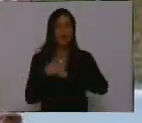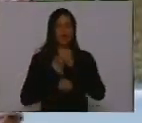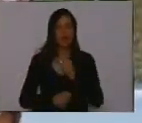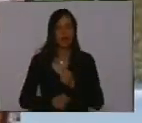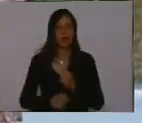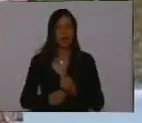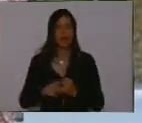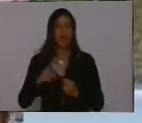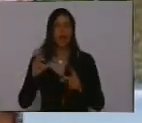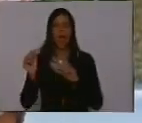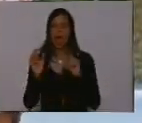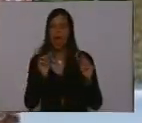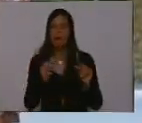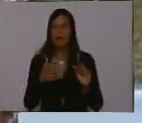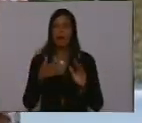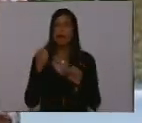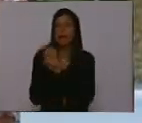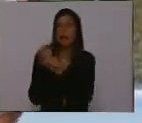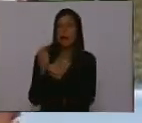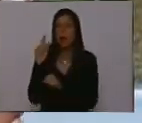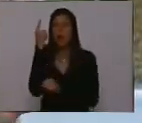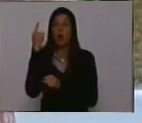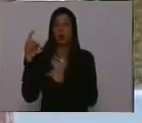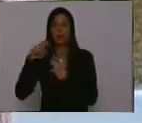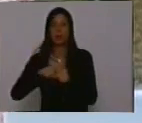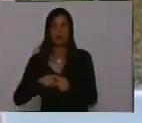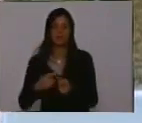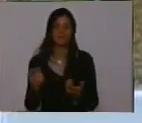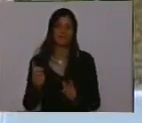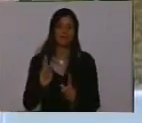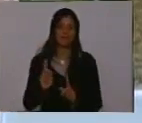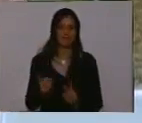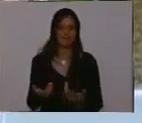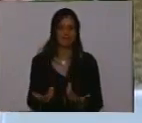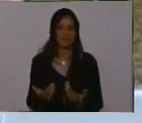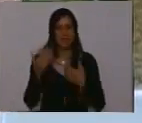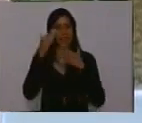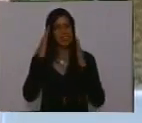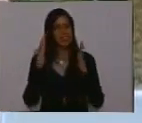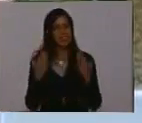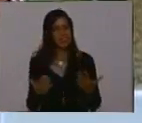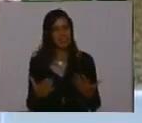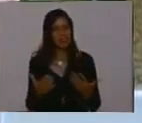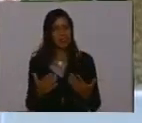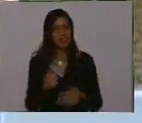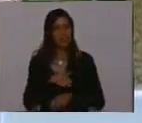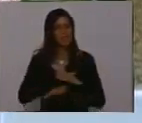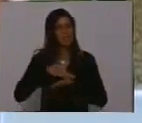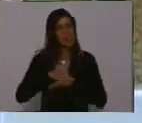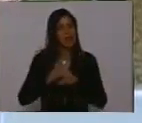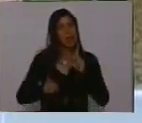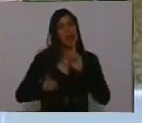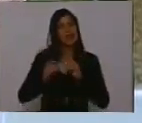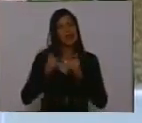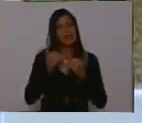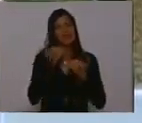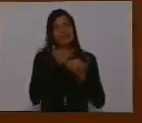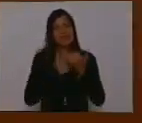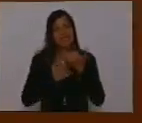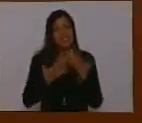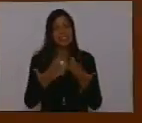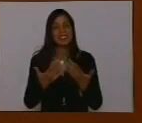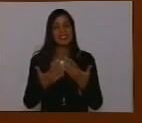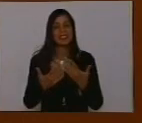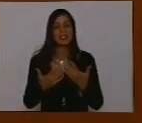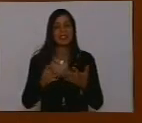empleo. Yo les quiero hablar con franqueza y es una expresión que quiero utilizar y me disculpan si soy muy brusca. No se